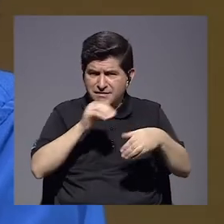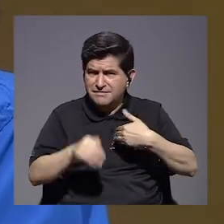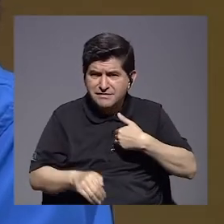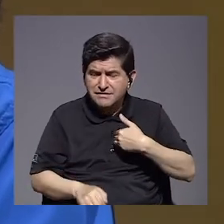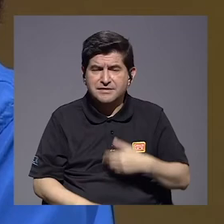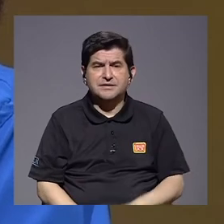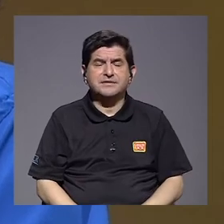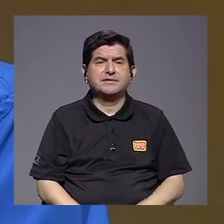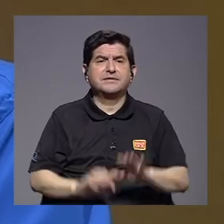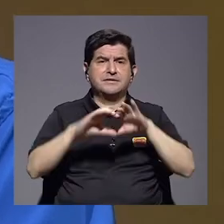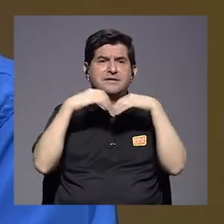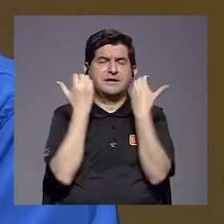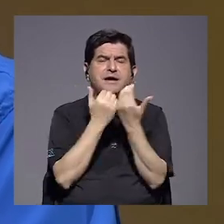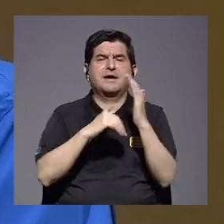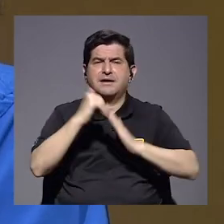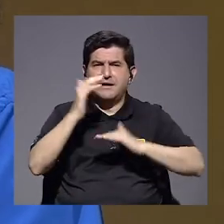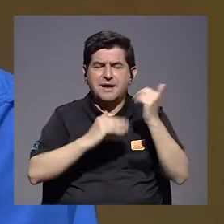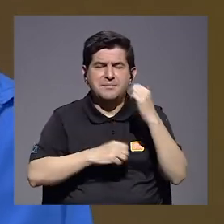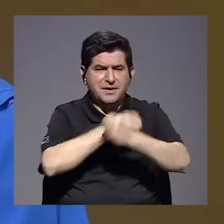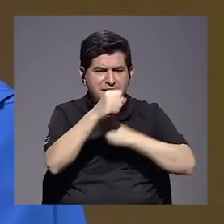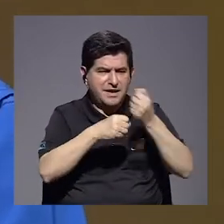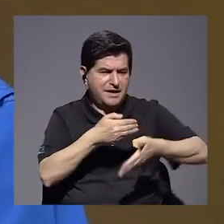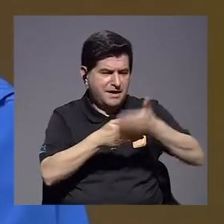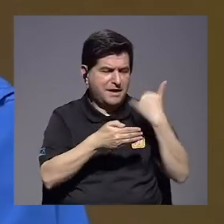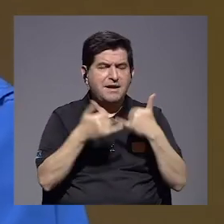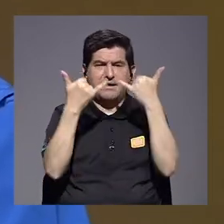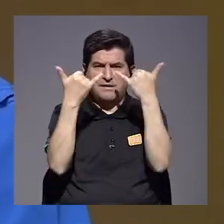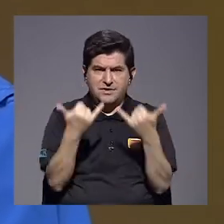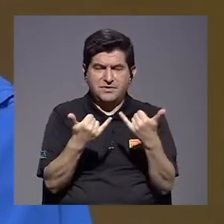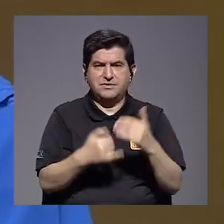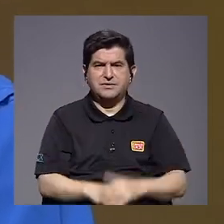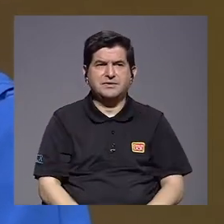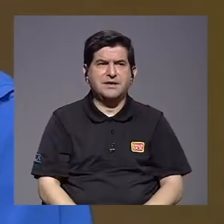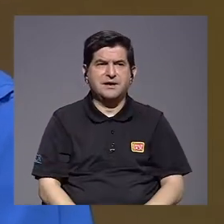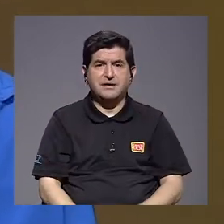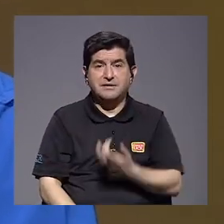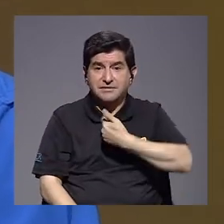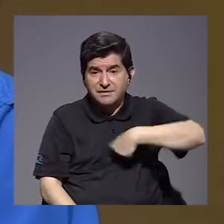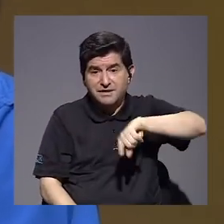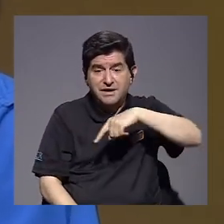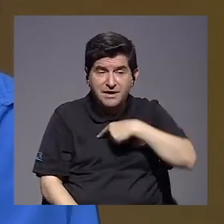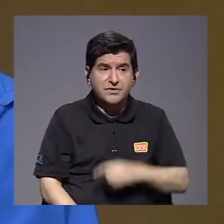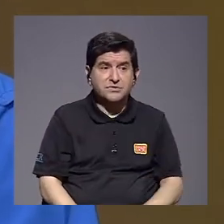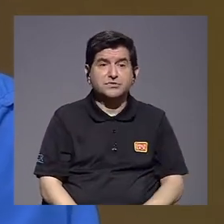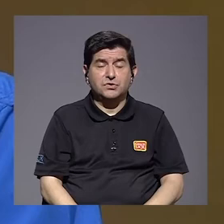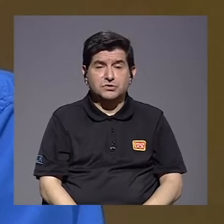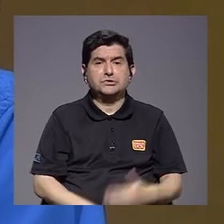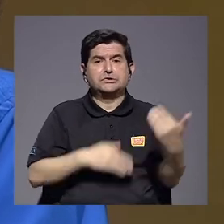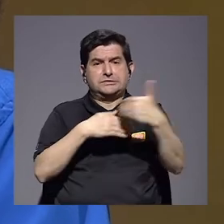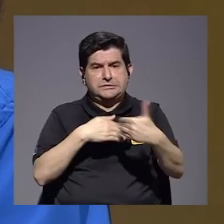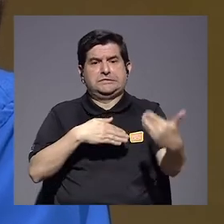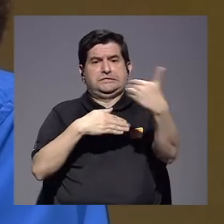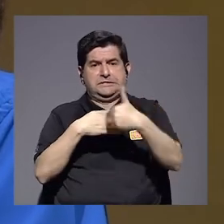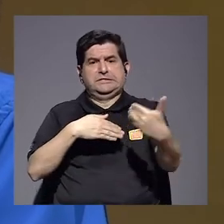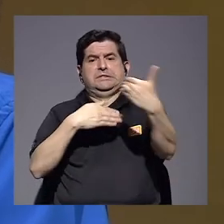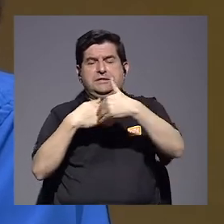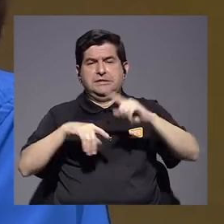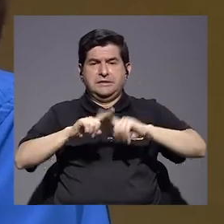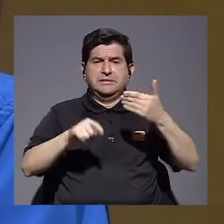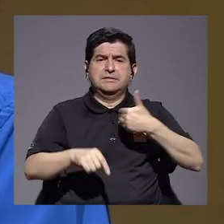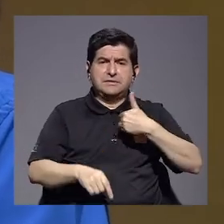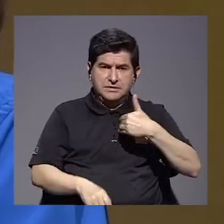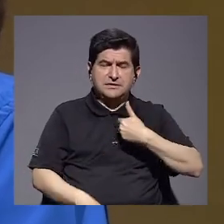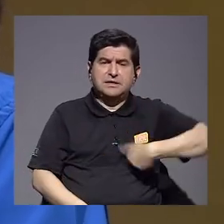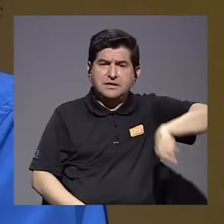Bueno, a ver, la Cámara de la Construcción ha venido desde el año pasado realmente dándonos, yo digo que bastante duro. No obstante, hemos tenido